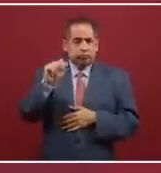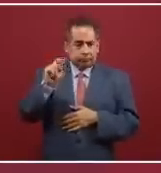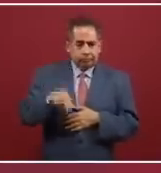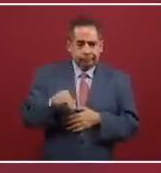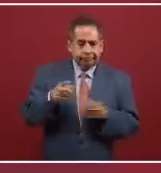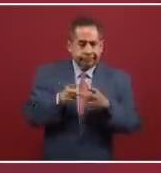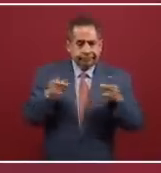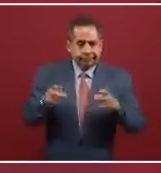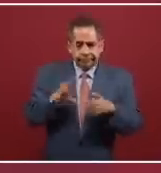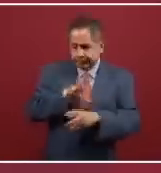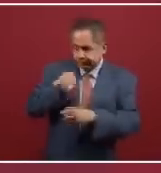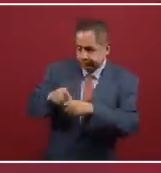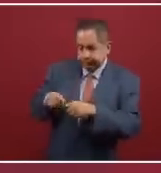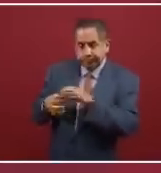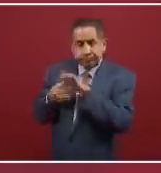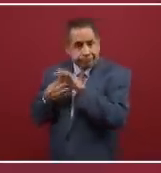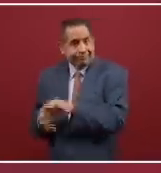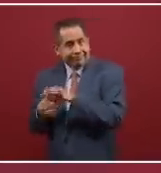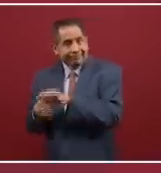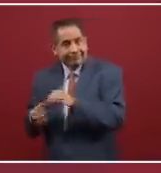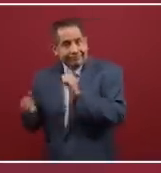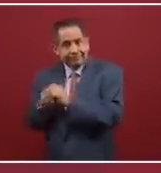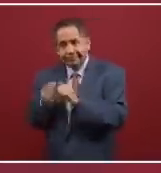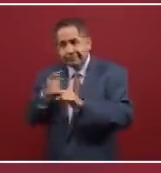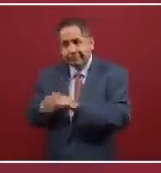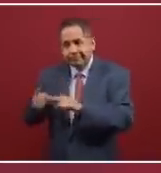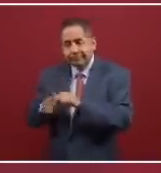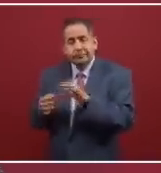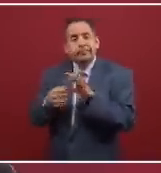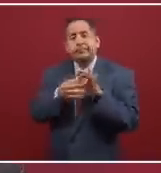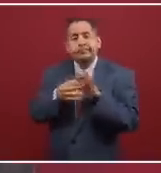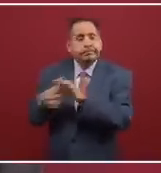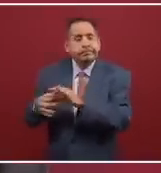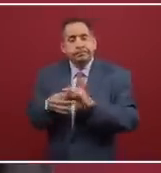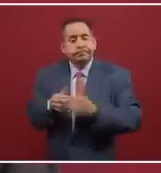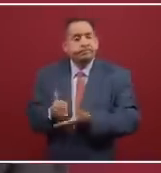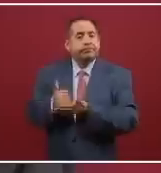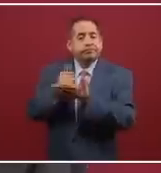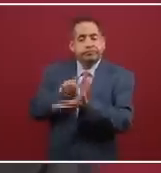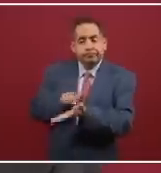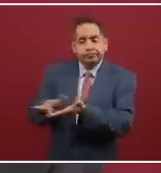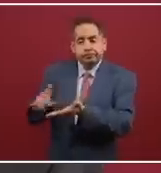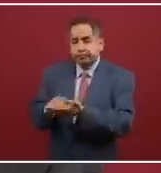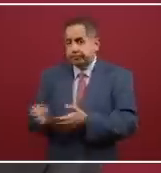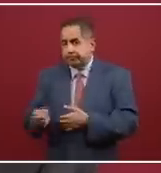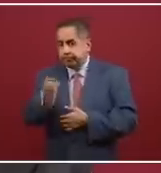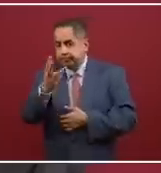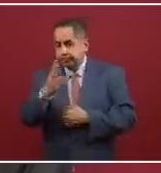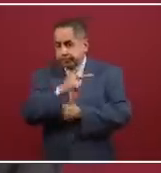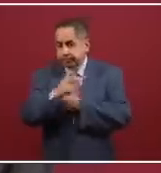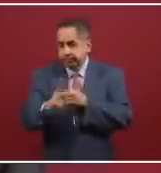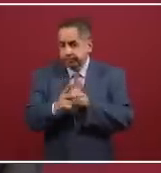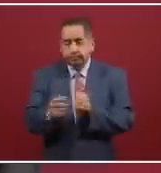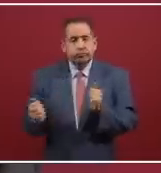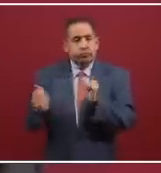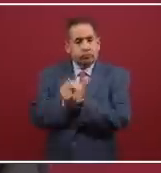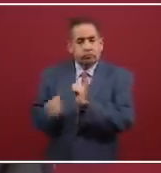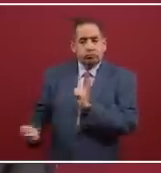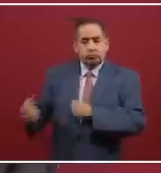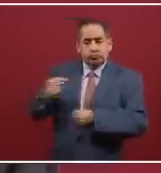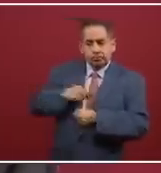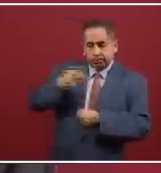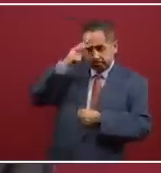y la cooperación cooperación de los tres países con méxico